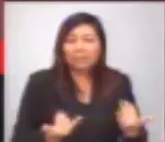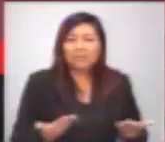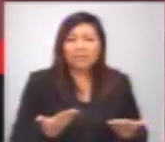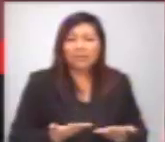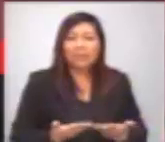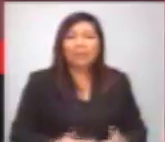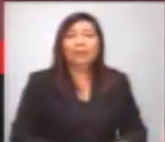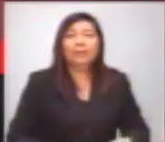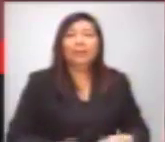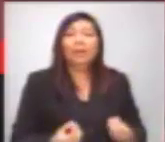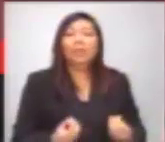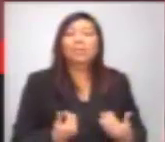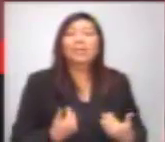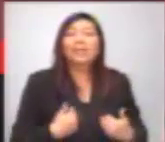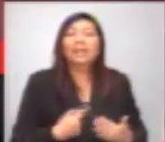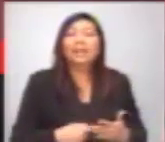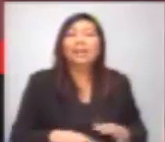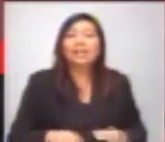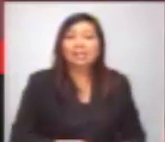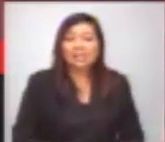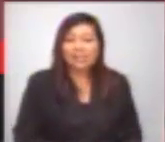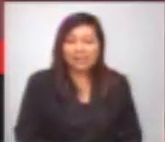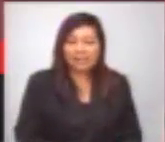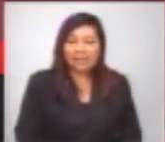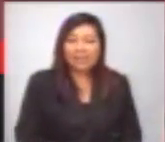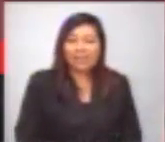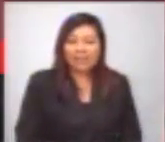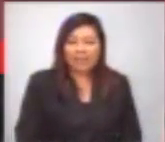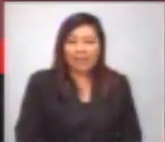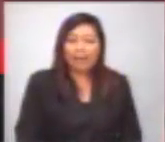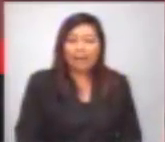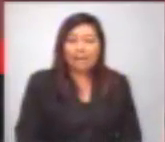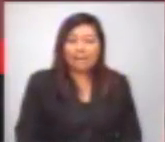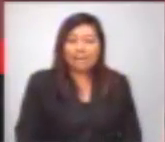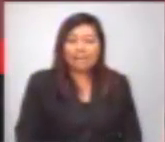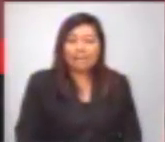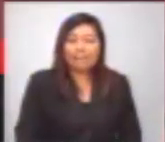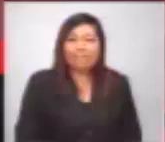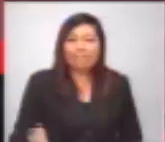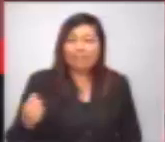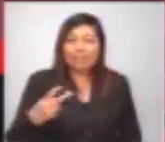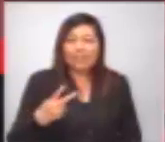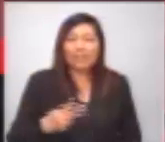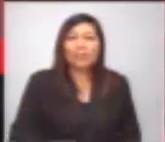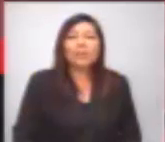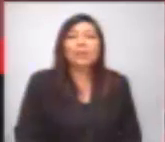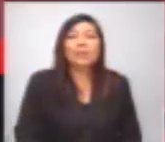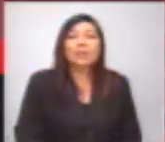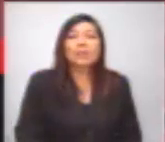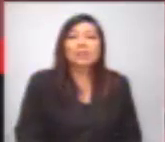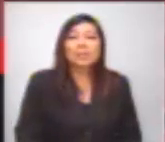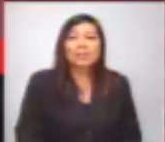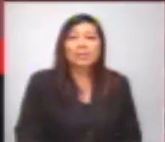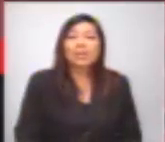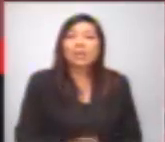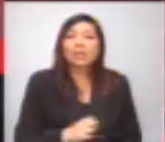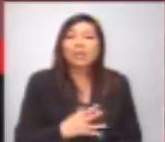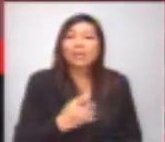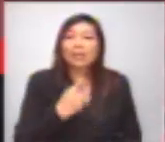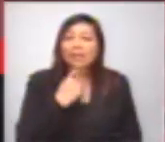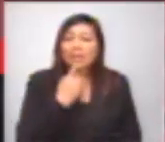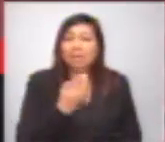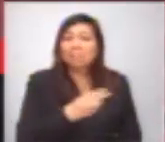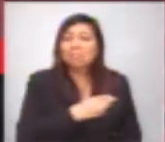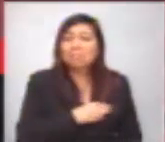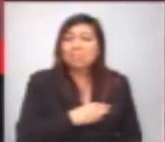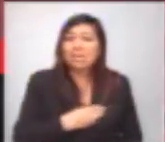acá discutiendo cómo se tiene que hacer la situación de etiqueta. Segundo lugar, presidente, yo quiero pedir a